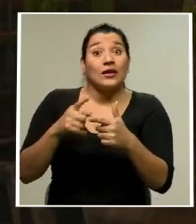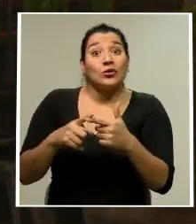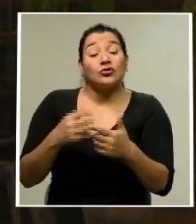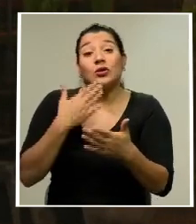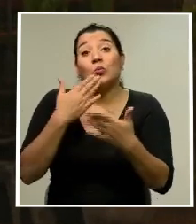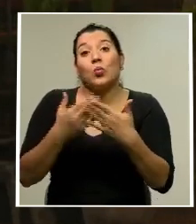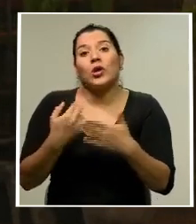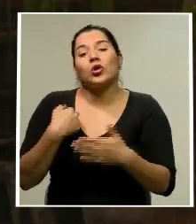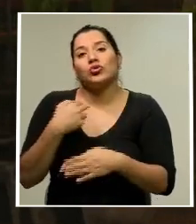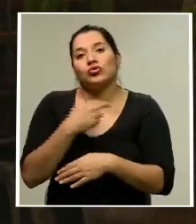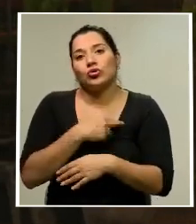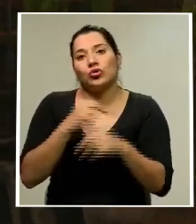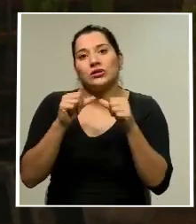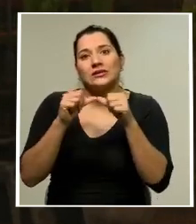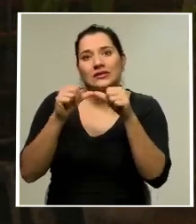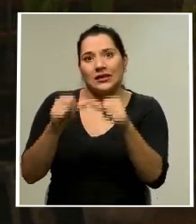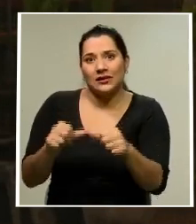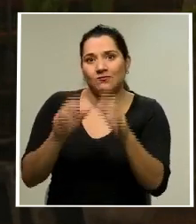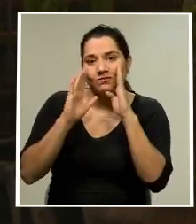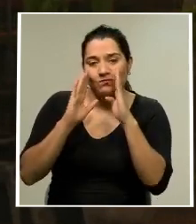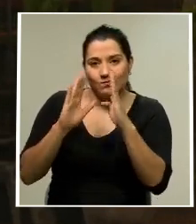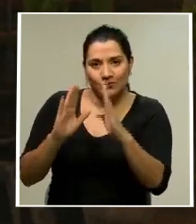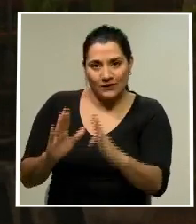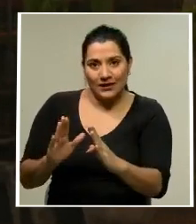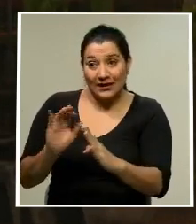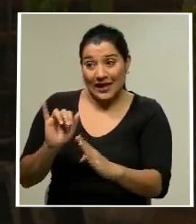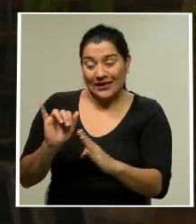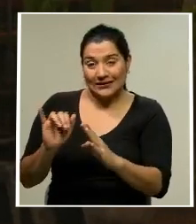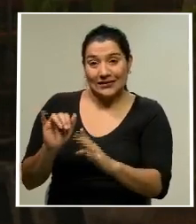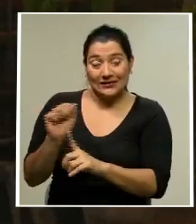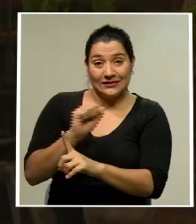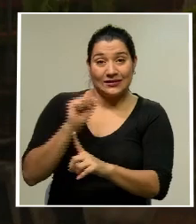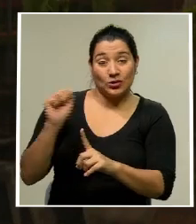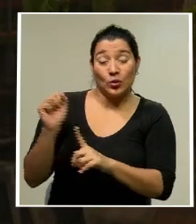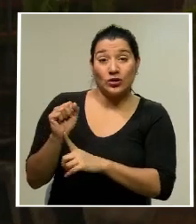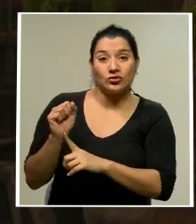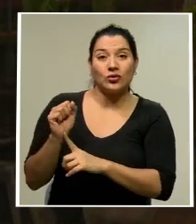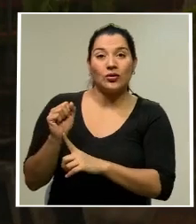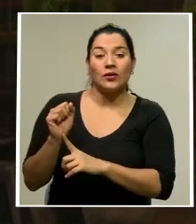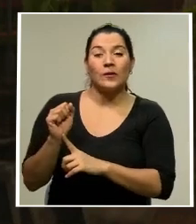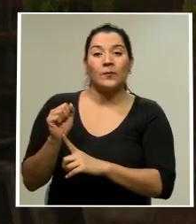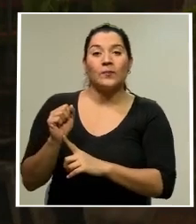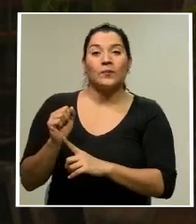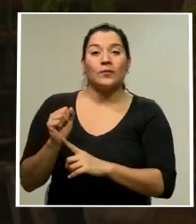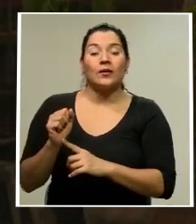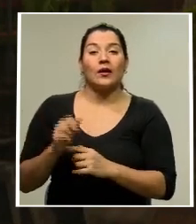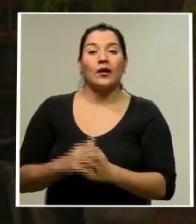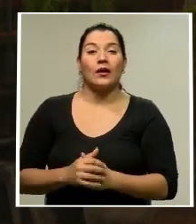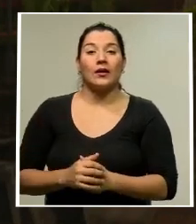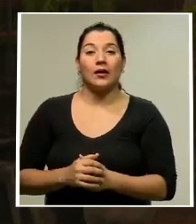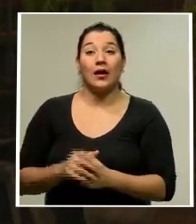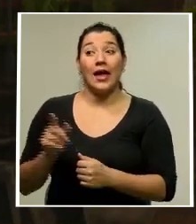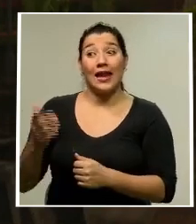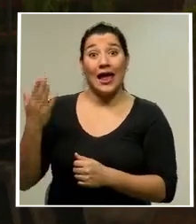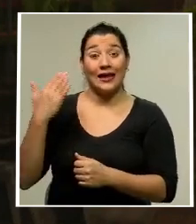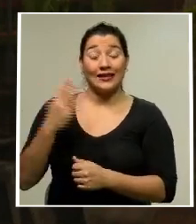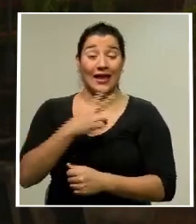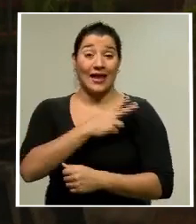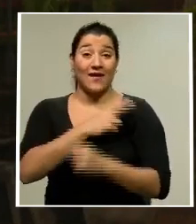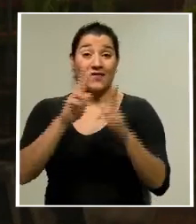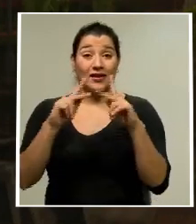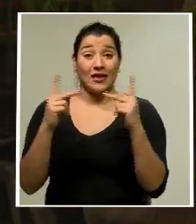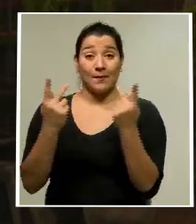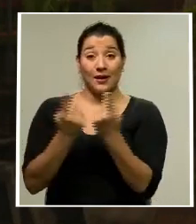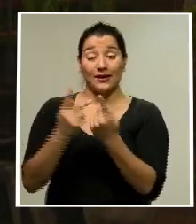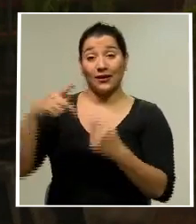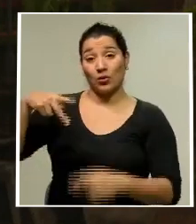estaremos también evidentemente dando seguimiento a este caso de quien fuese pues la legislatura pasada el jefe de fracción de la